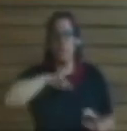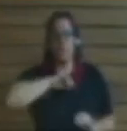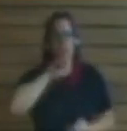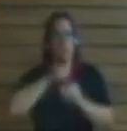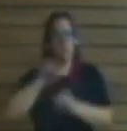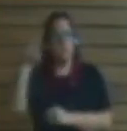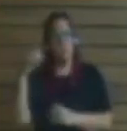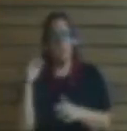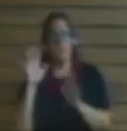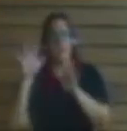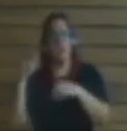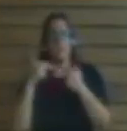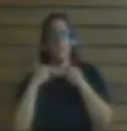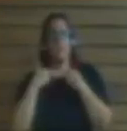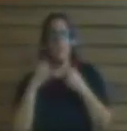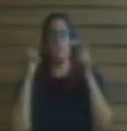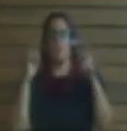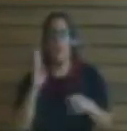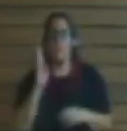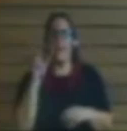Congreso de los Diputados, es lo mismo que votó el PNV,